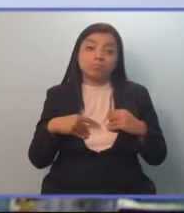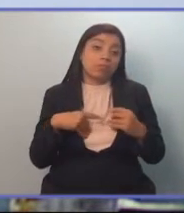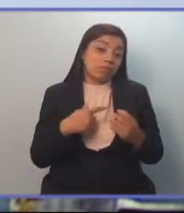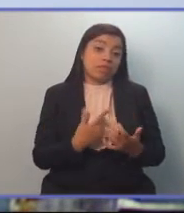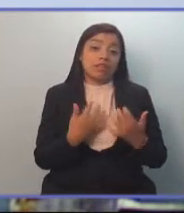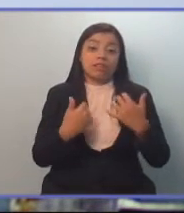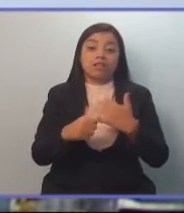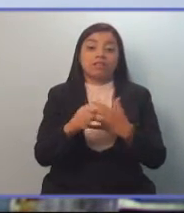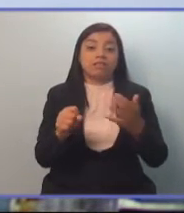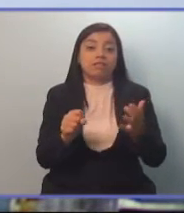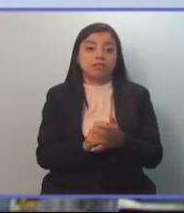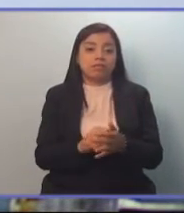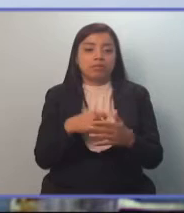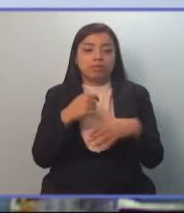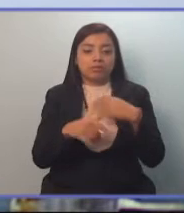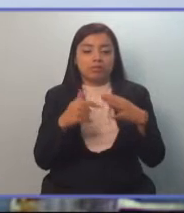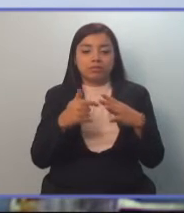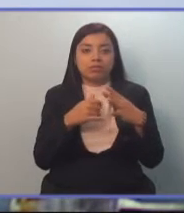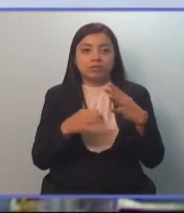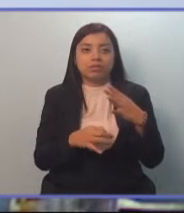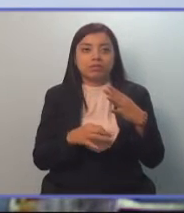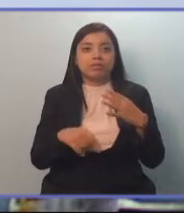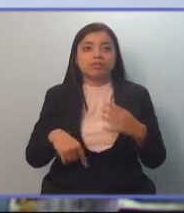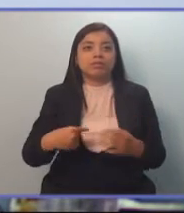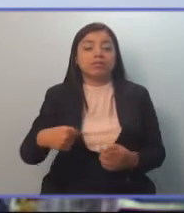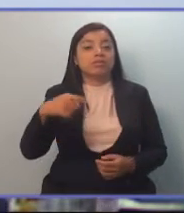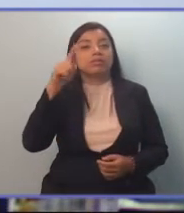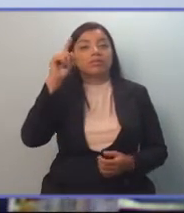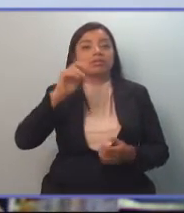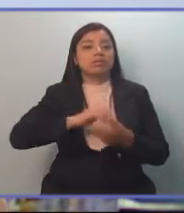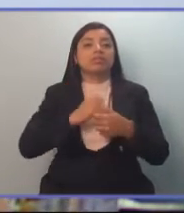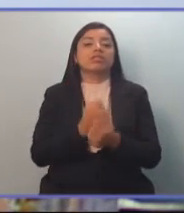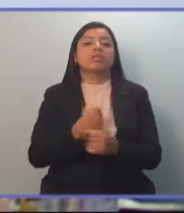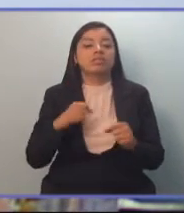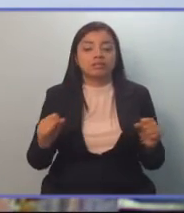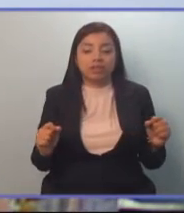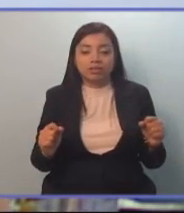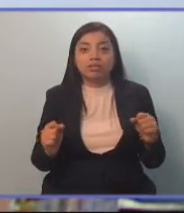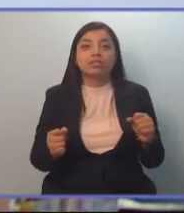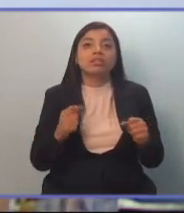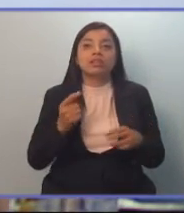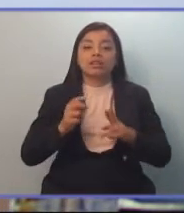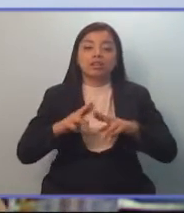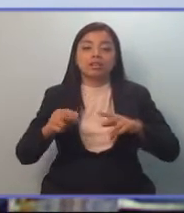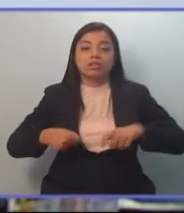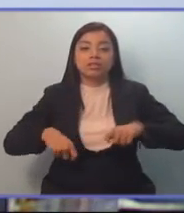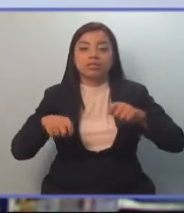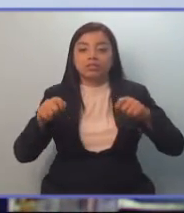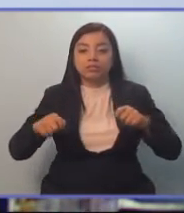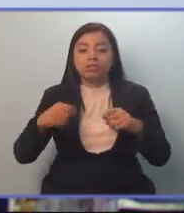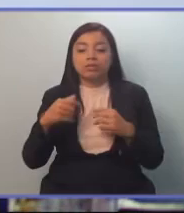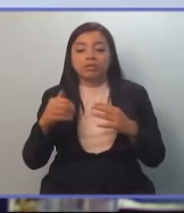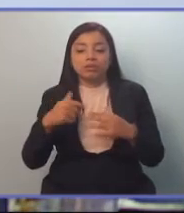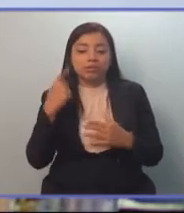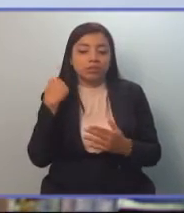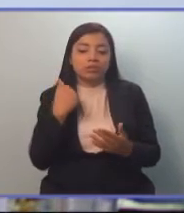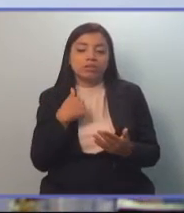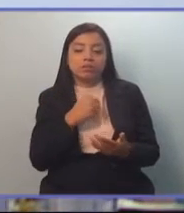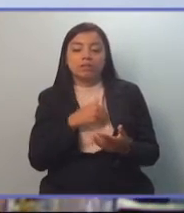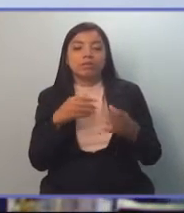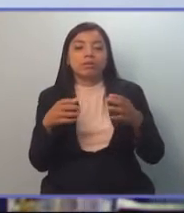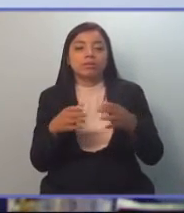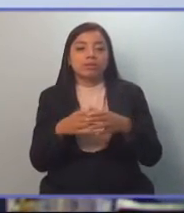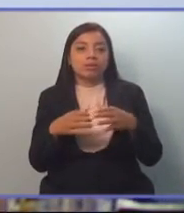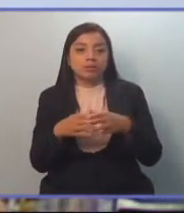Pleno Legislativo para los efectos legales consiguientes. Dios, unión, libertad, y tiene la firma de la mayoría de los miembros de